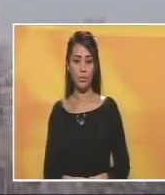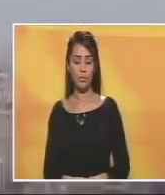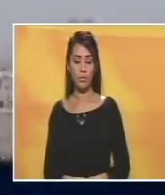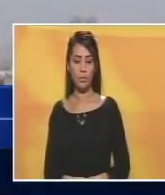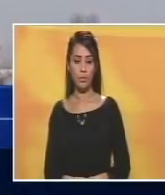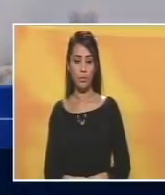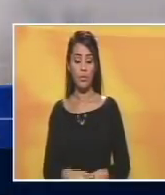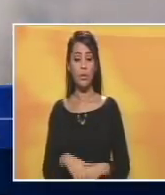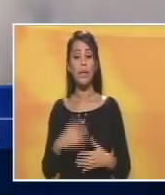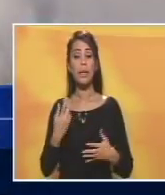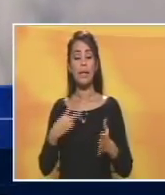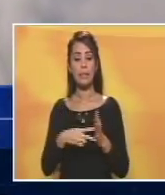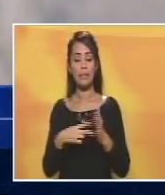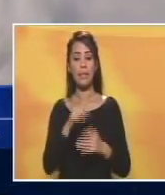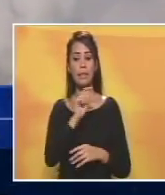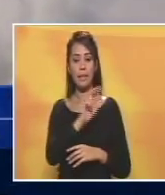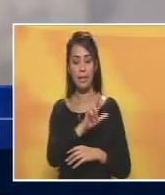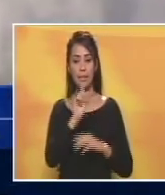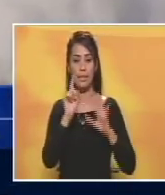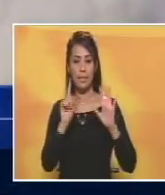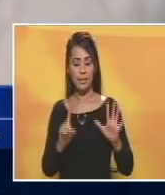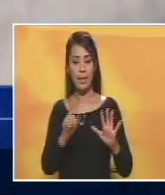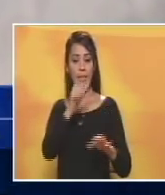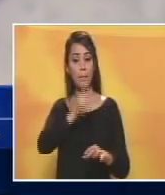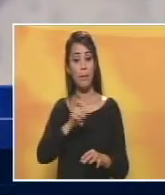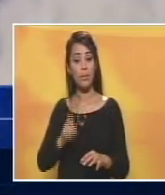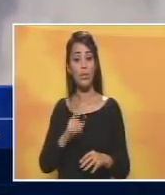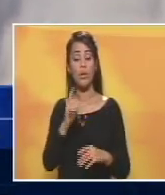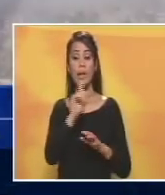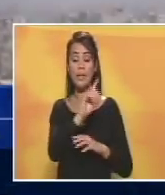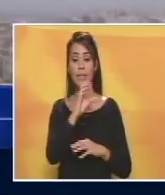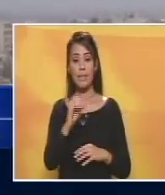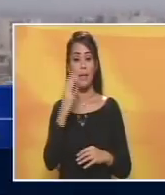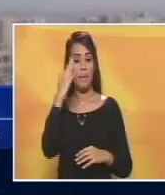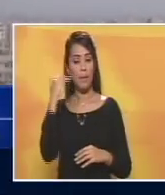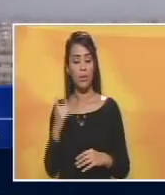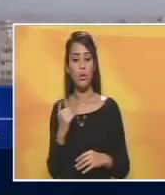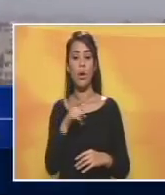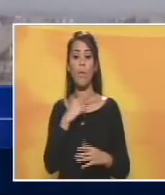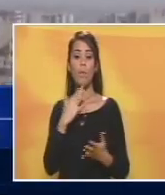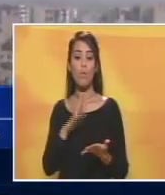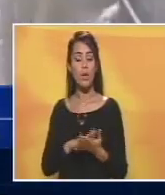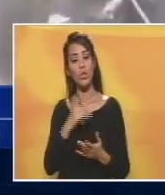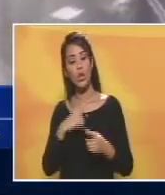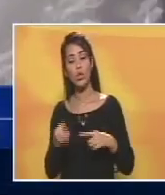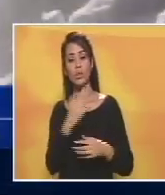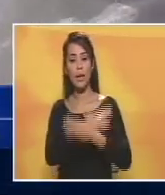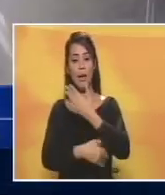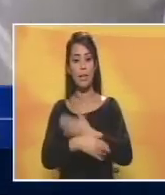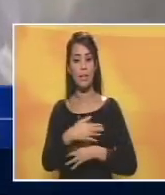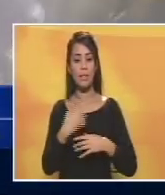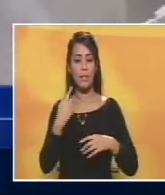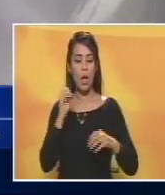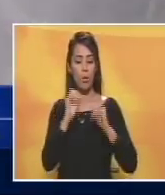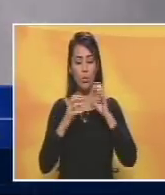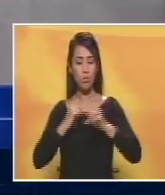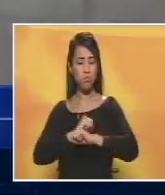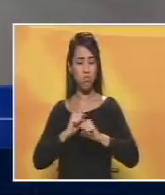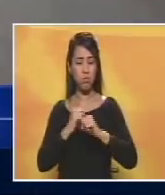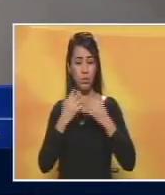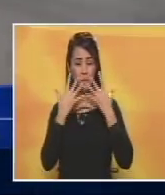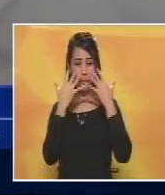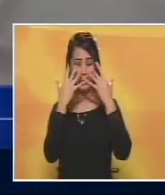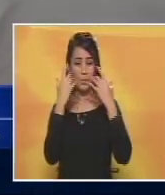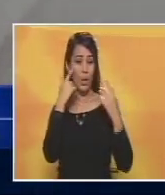En Siria, 36 personas, entre ellas 10 menores, murieron y 135 resultaron heridas por bombardeos en distintas zonas de